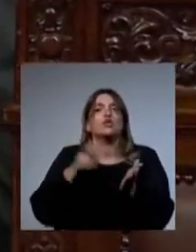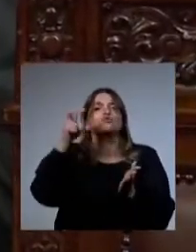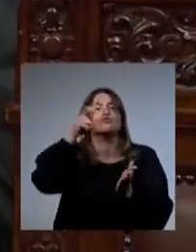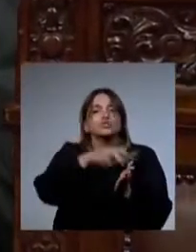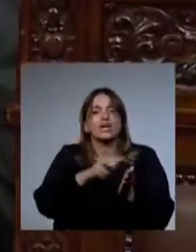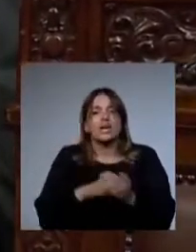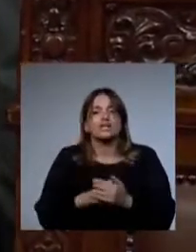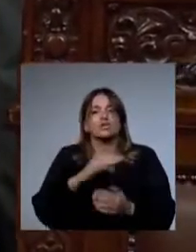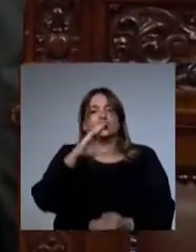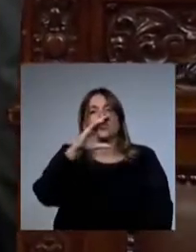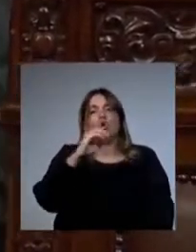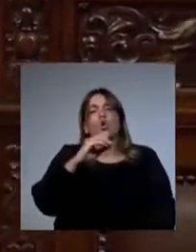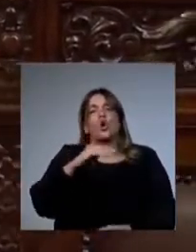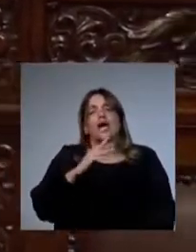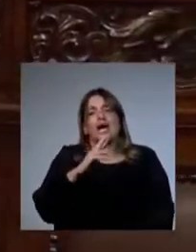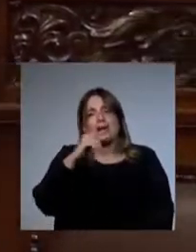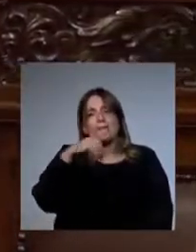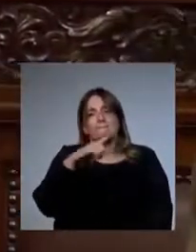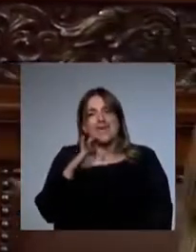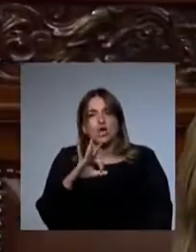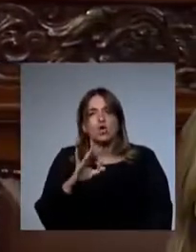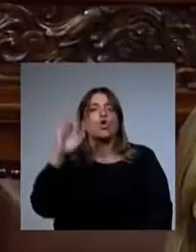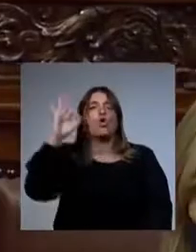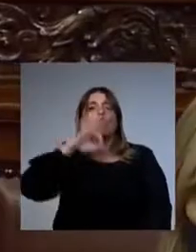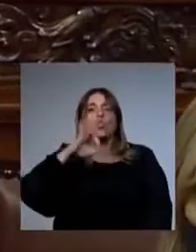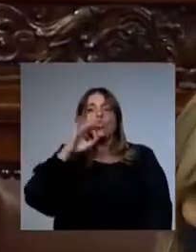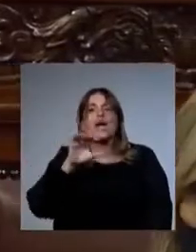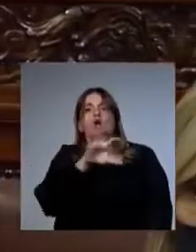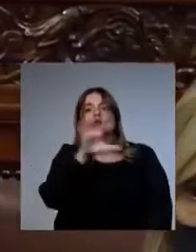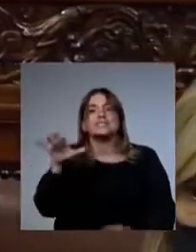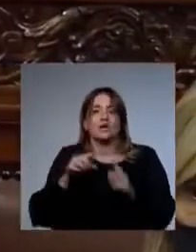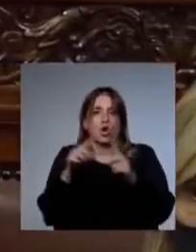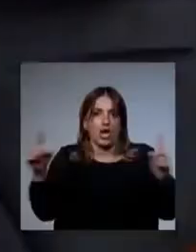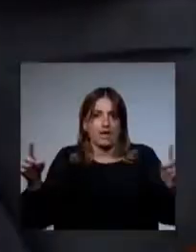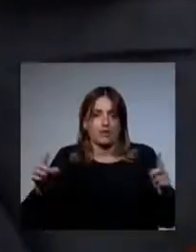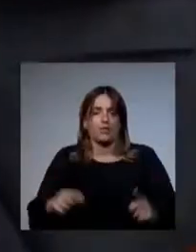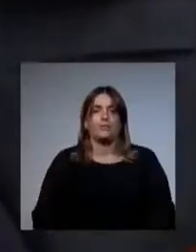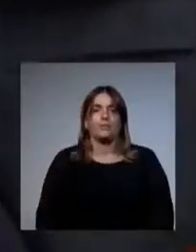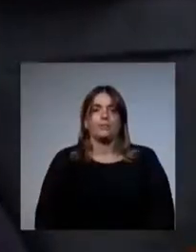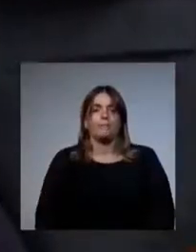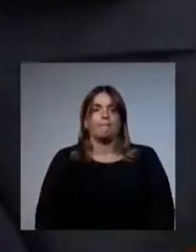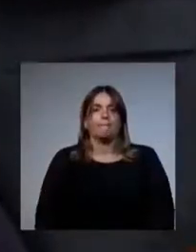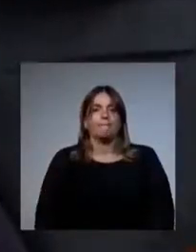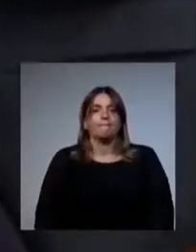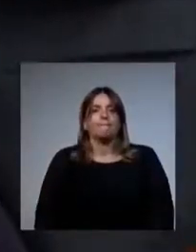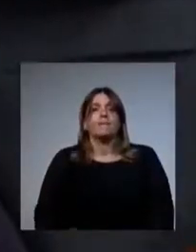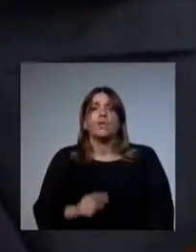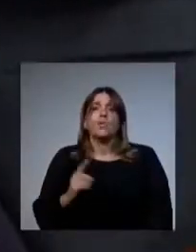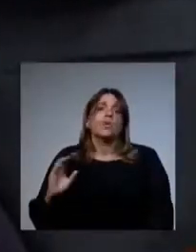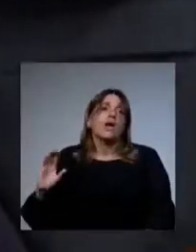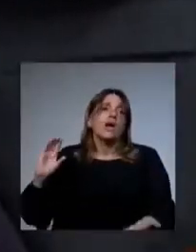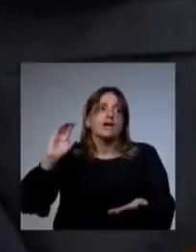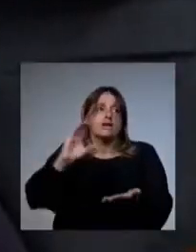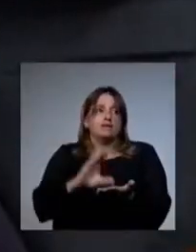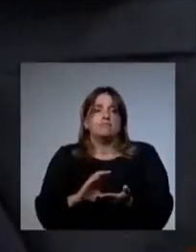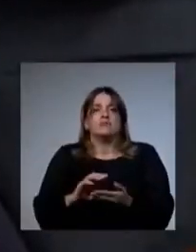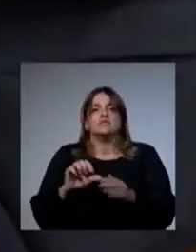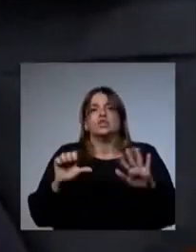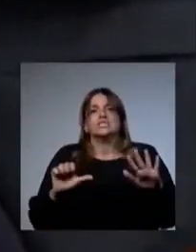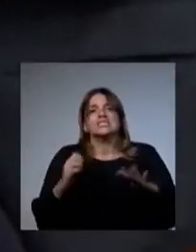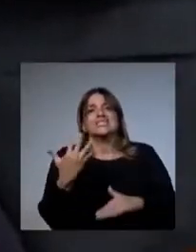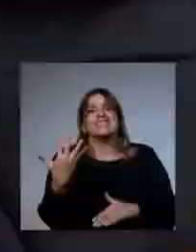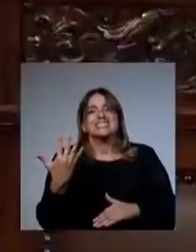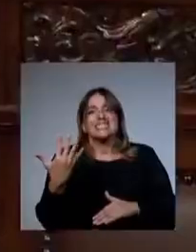Salto, Carmelo, Durazno y Cerro Largo, con una inversión cercana a los 65